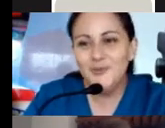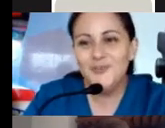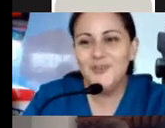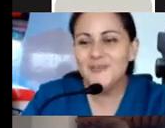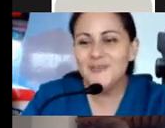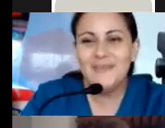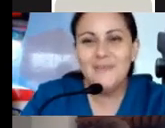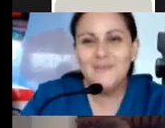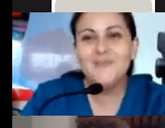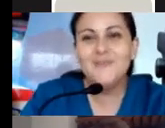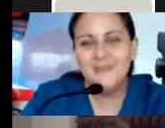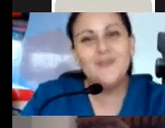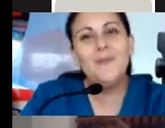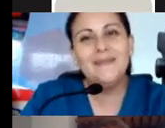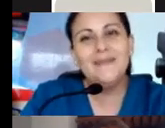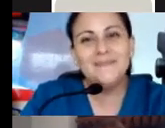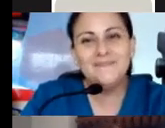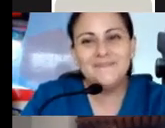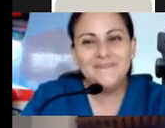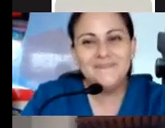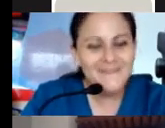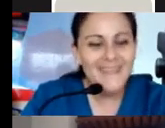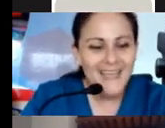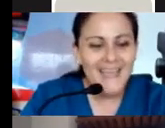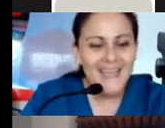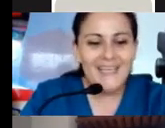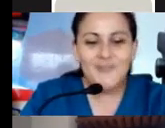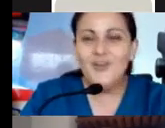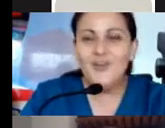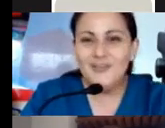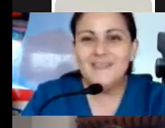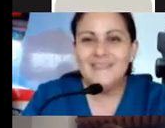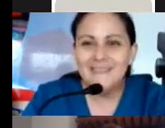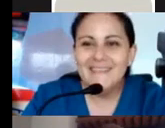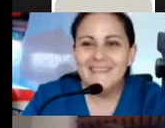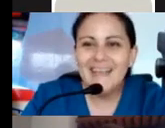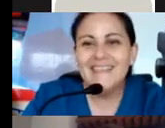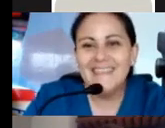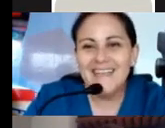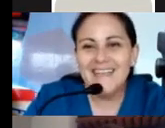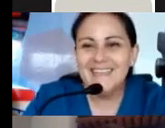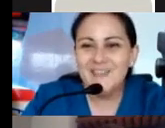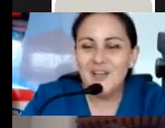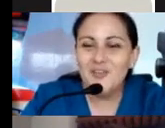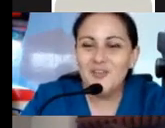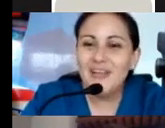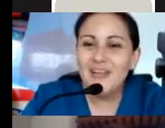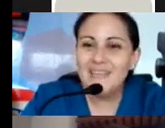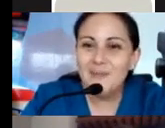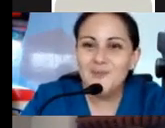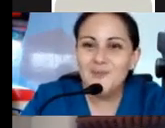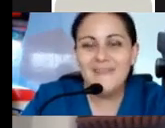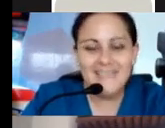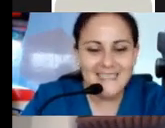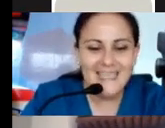sé que muchos de los que te han visto también te lo mandan. Gracias Y a a todos. todos, así gracias. Y a todos